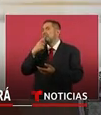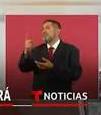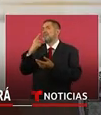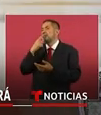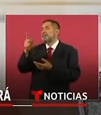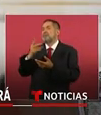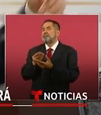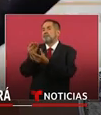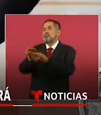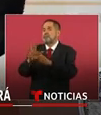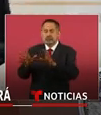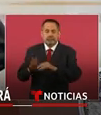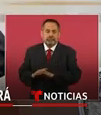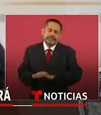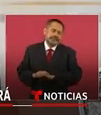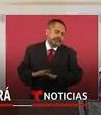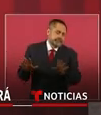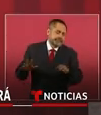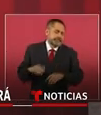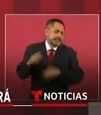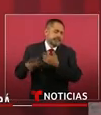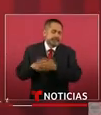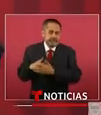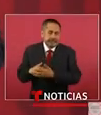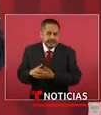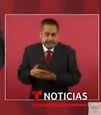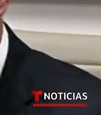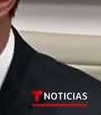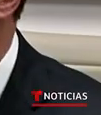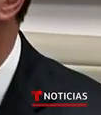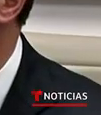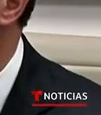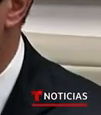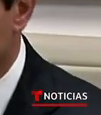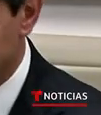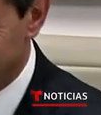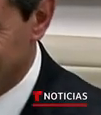aparecen recibiendo dinero ilegal y podrían publicarlos para contraatacar